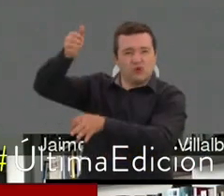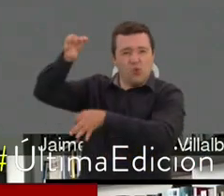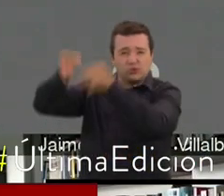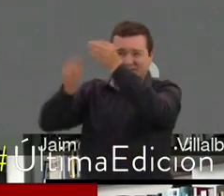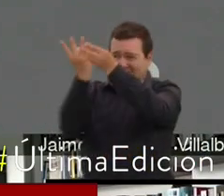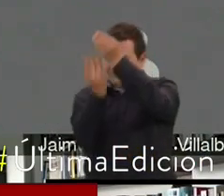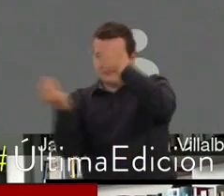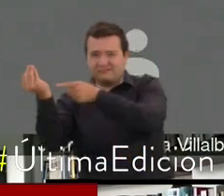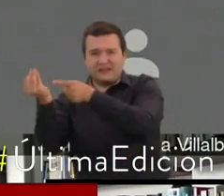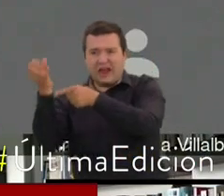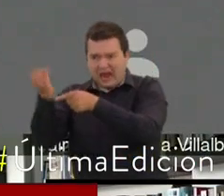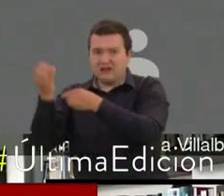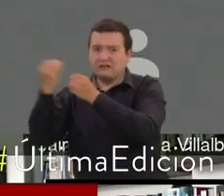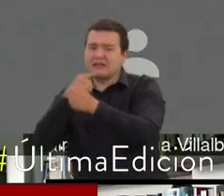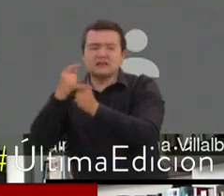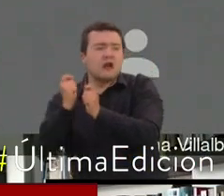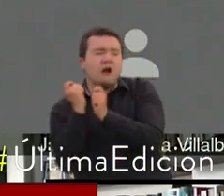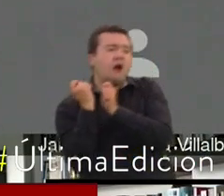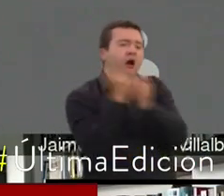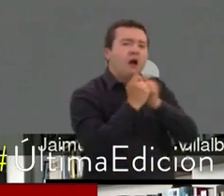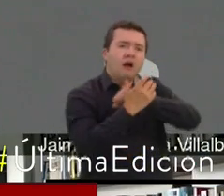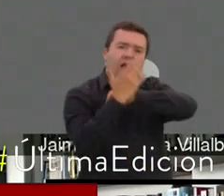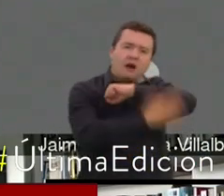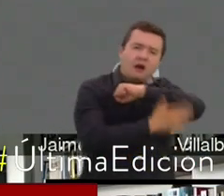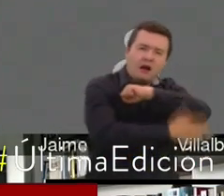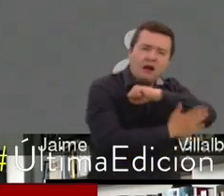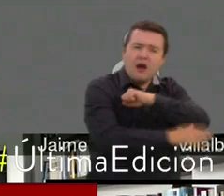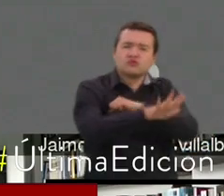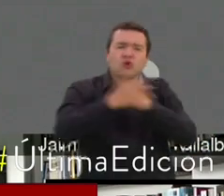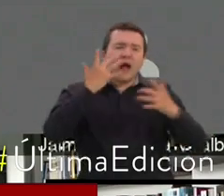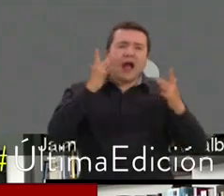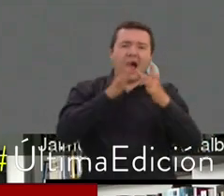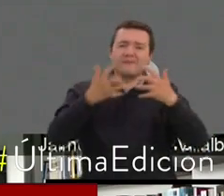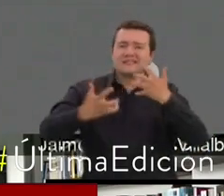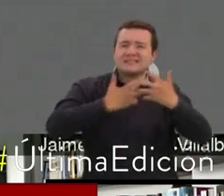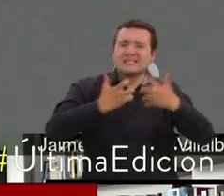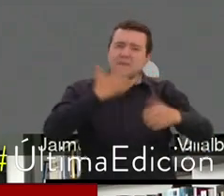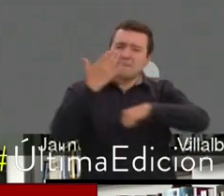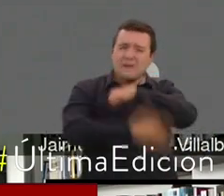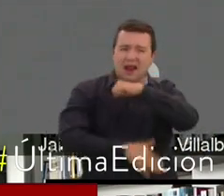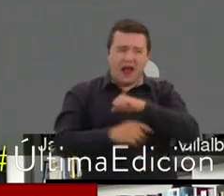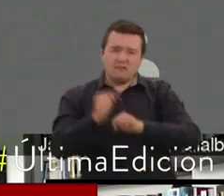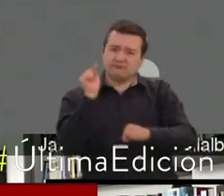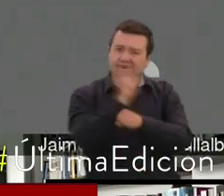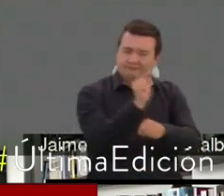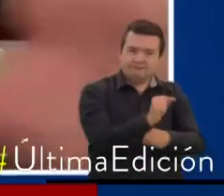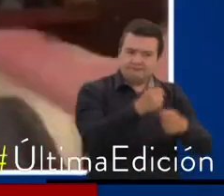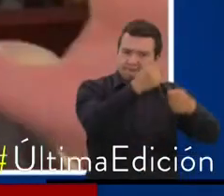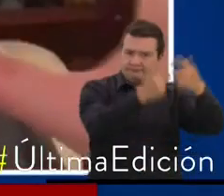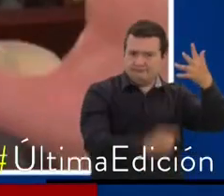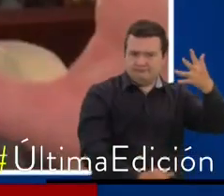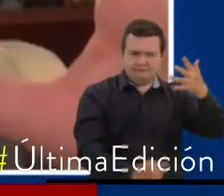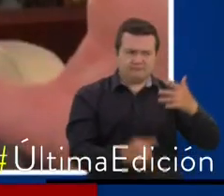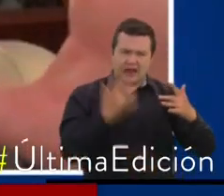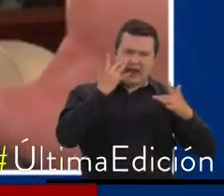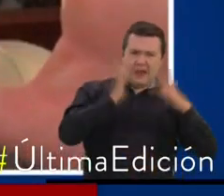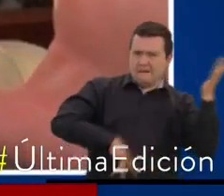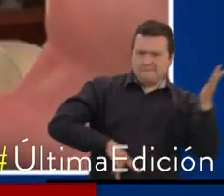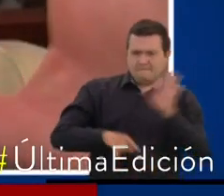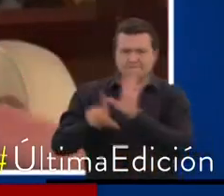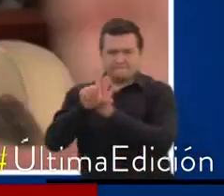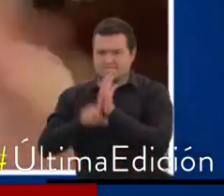en cuenta como una imputación de cargos en el sistema penal acusatorio bajo el cual ahora se procesa al expresidente. ¿Qué gran